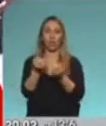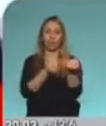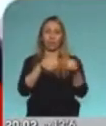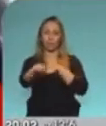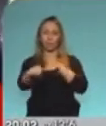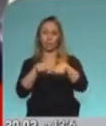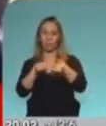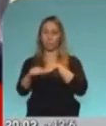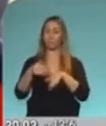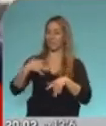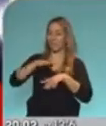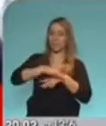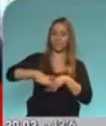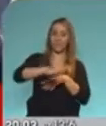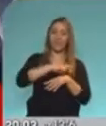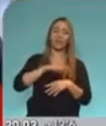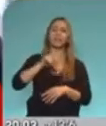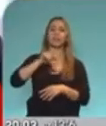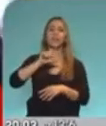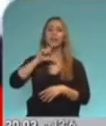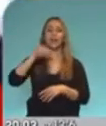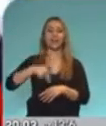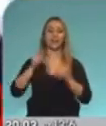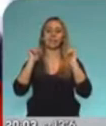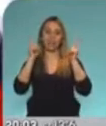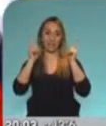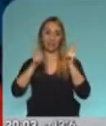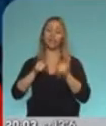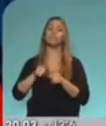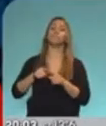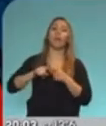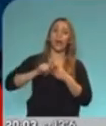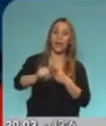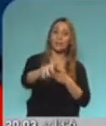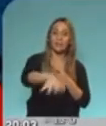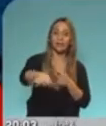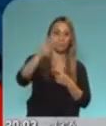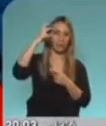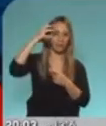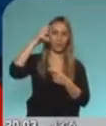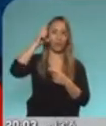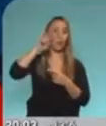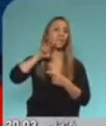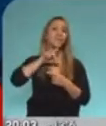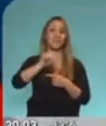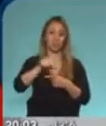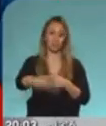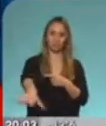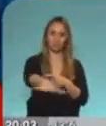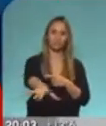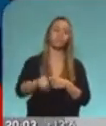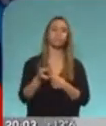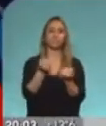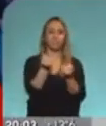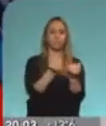picadas desde González Catán hacia Ciudad Evita. El Corsa, era un Corsa y también un Vento.